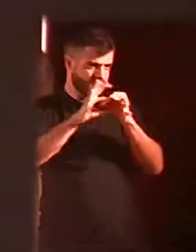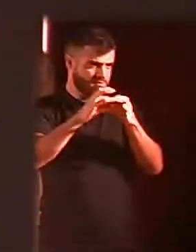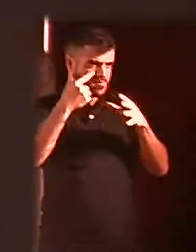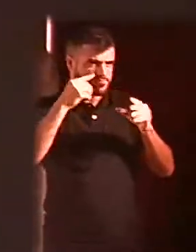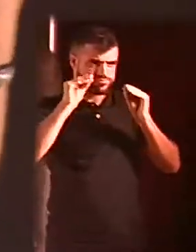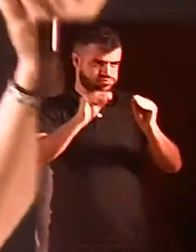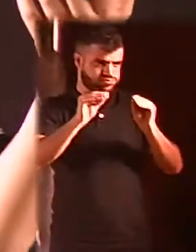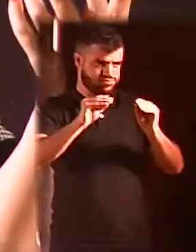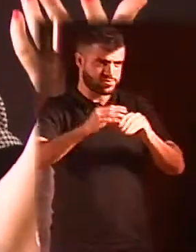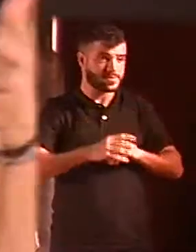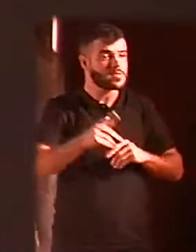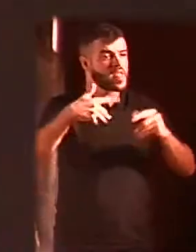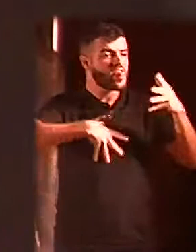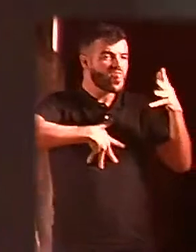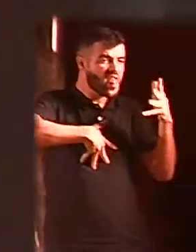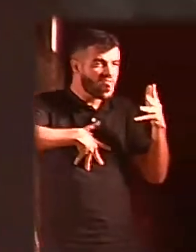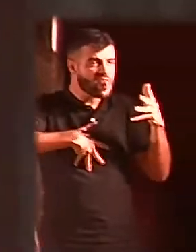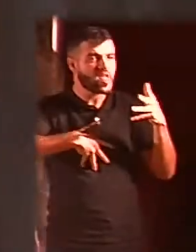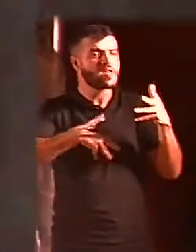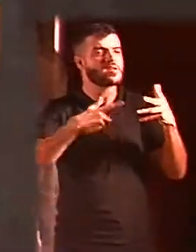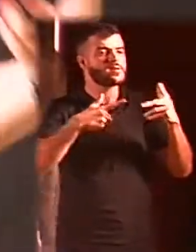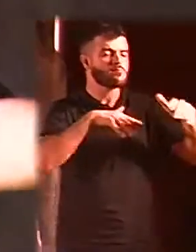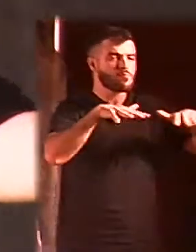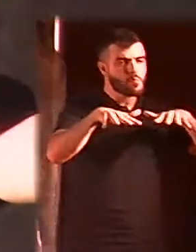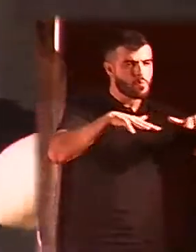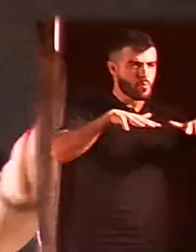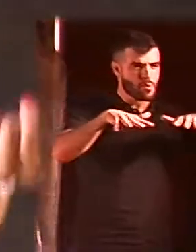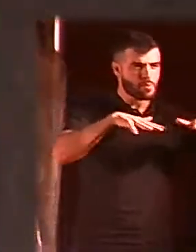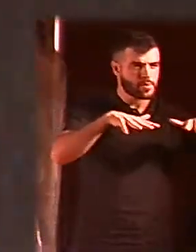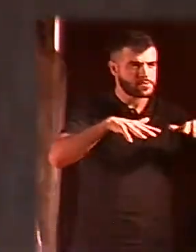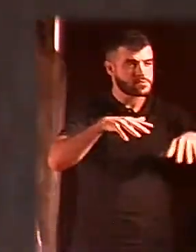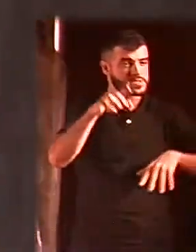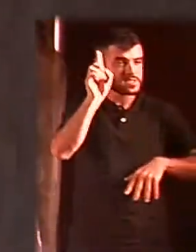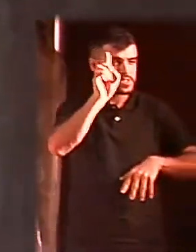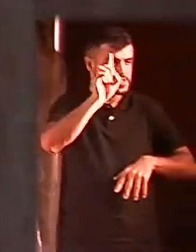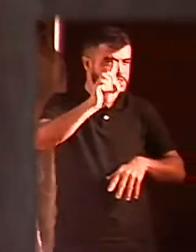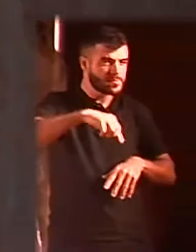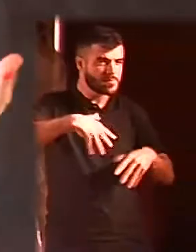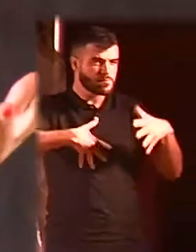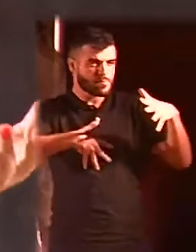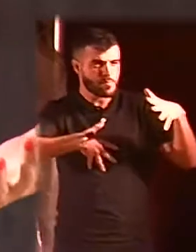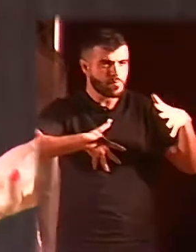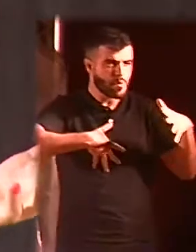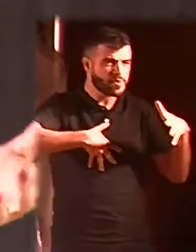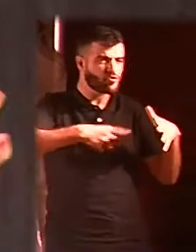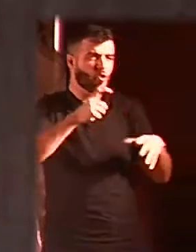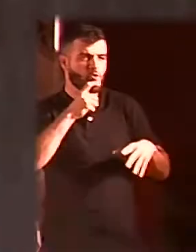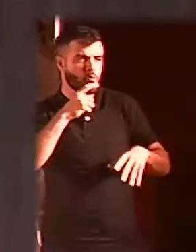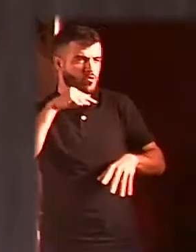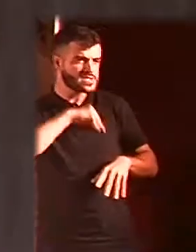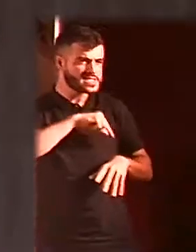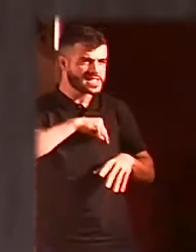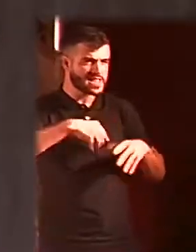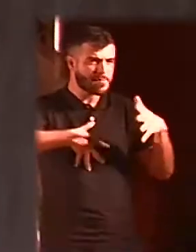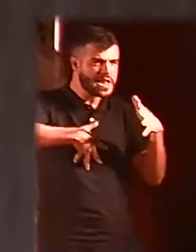hecho, en danza se estudia la relación entre el movimiento y la percepción del movimiento que tienen los actores y los